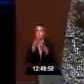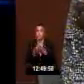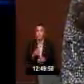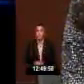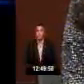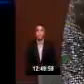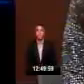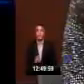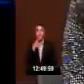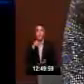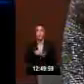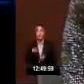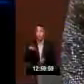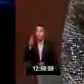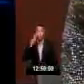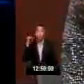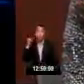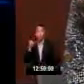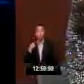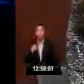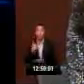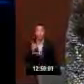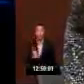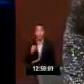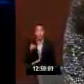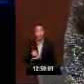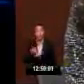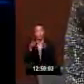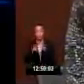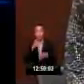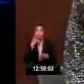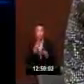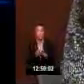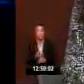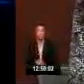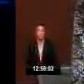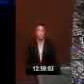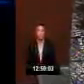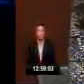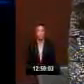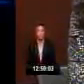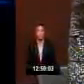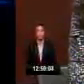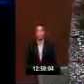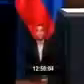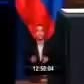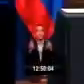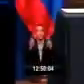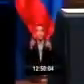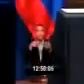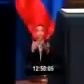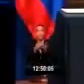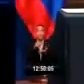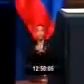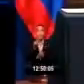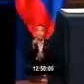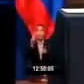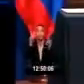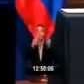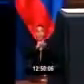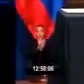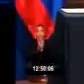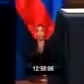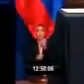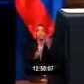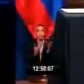privar a la víctima por más de 8 días y aprovecharse de estas condiciones de poder respecto de la víctima. Esos son dos de los